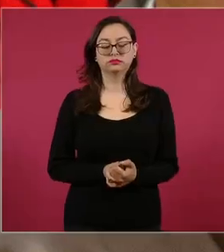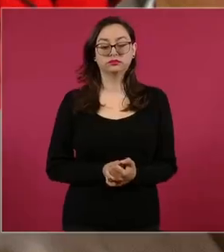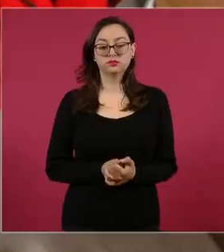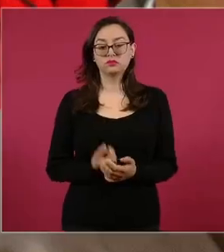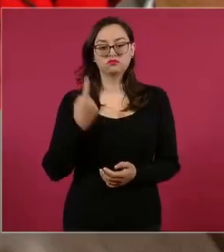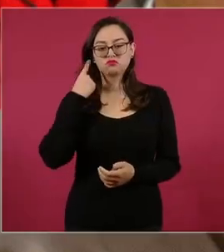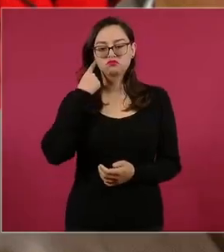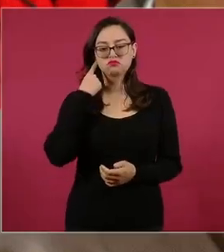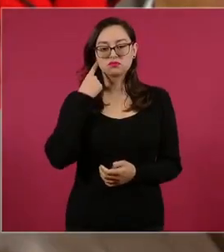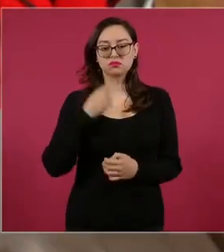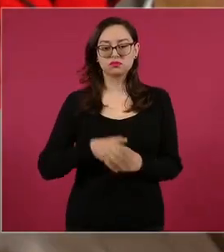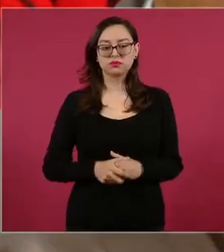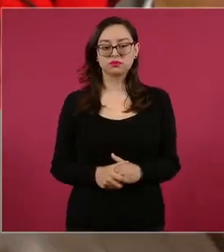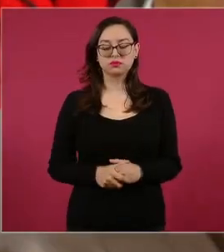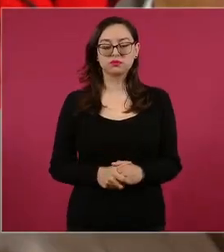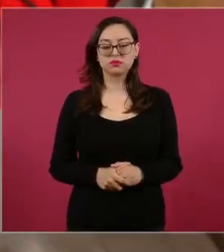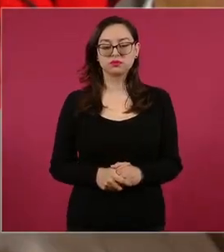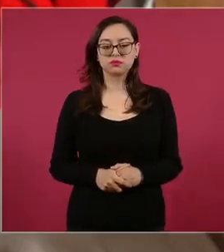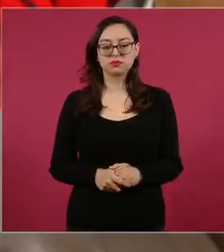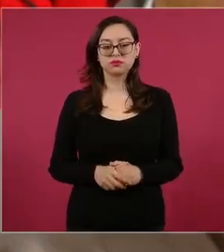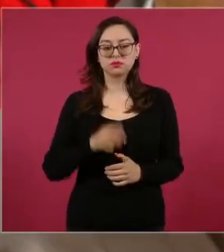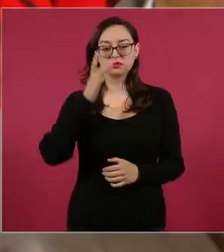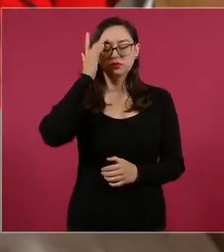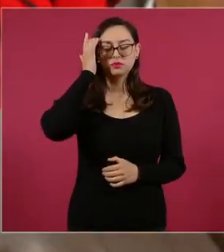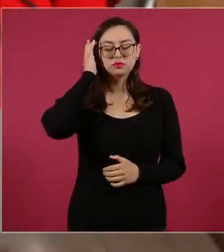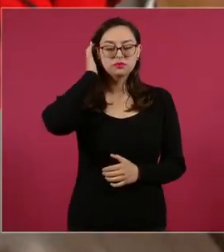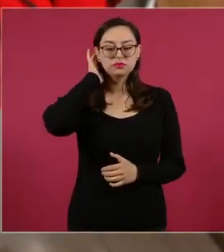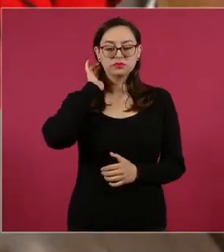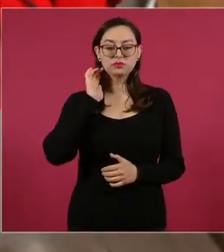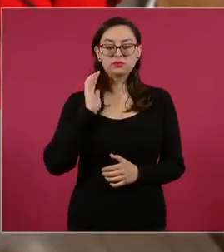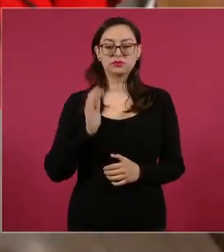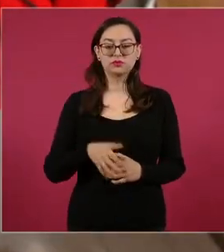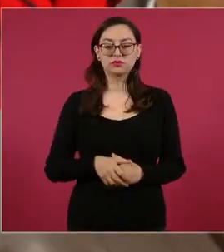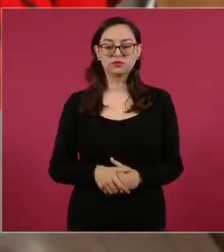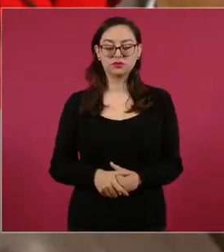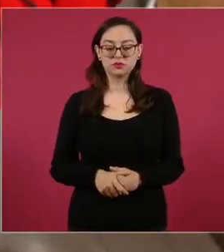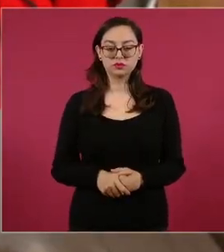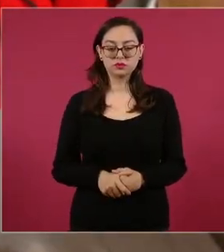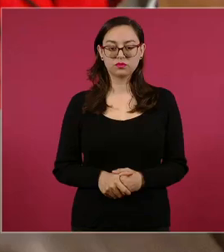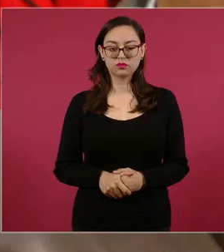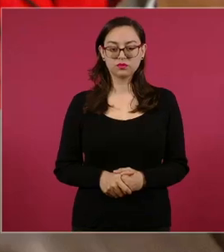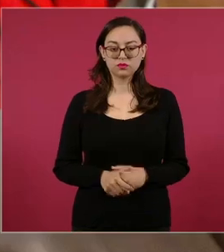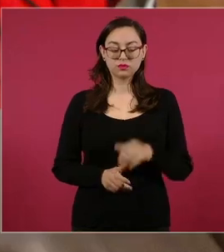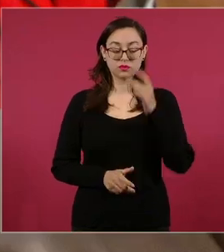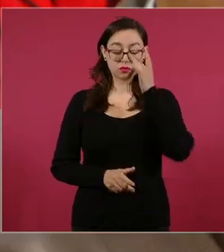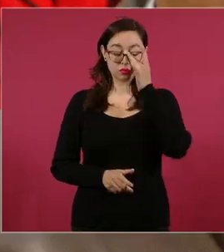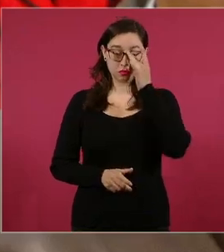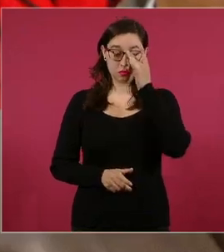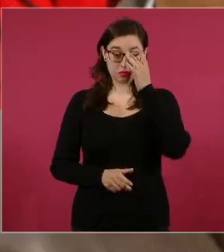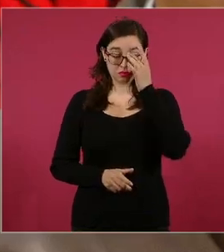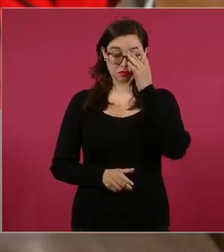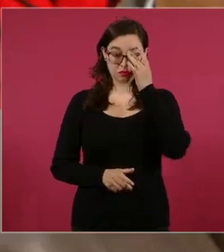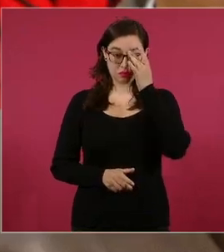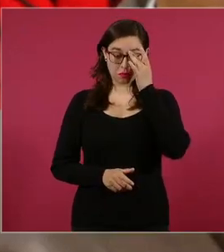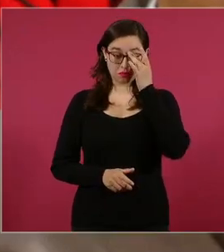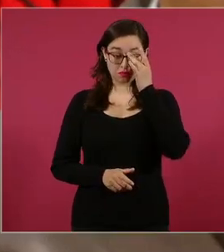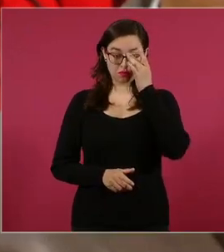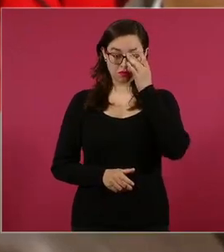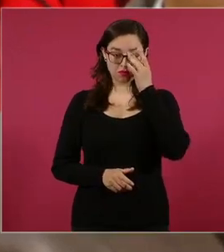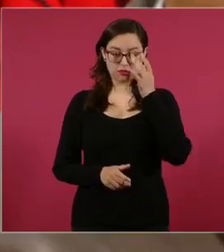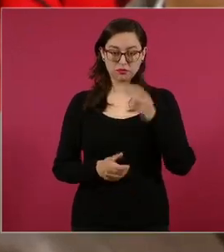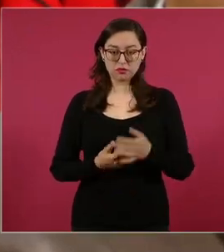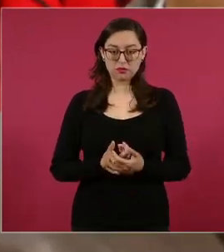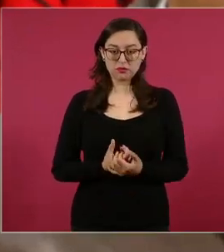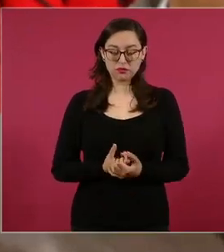había fallado en la prueba de liderazgo y traicionó a América. Los votantes deben rechazarlo en noviembre. Publicó toda